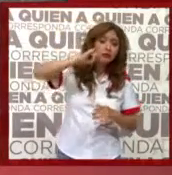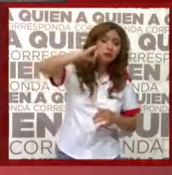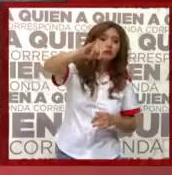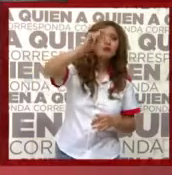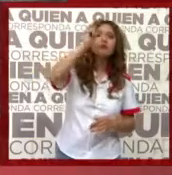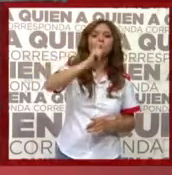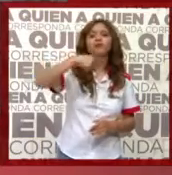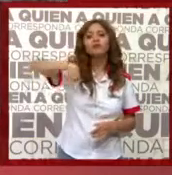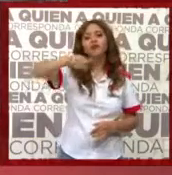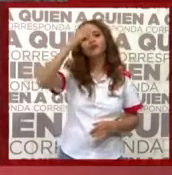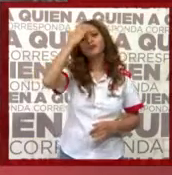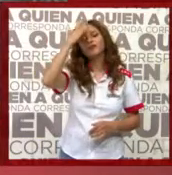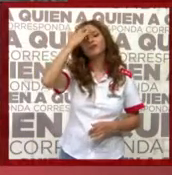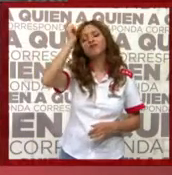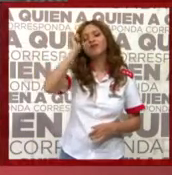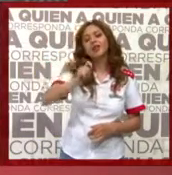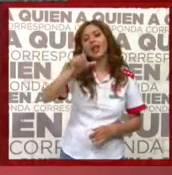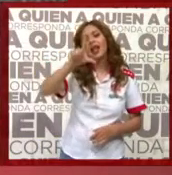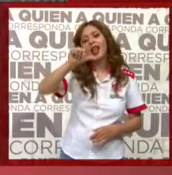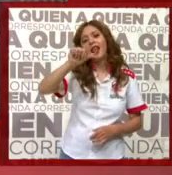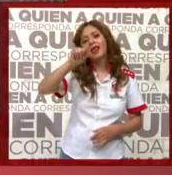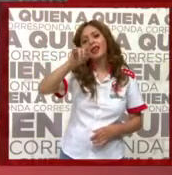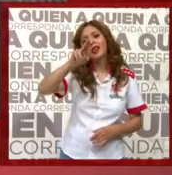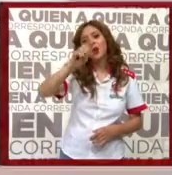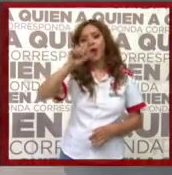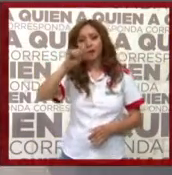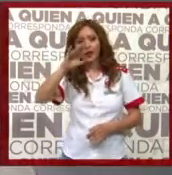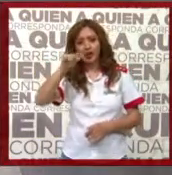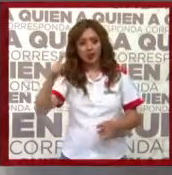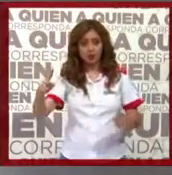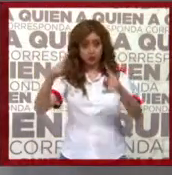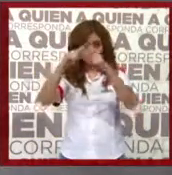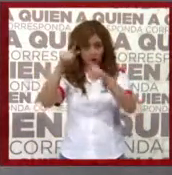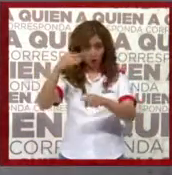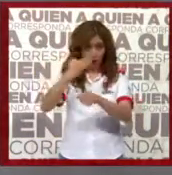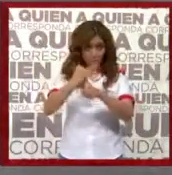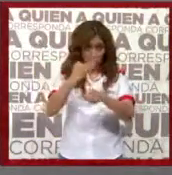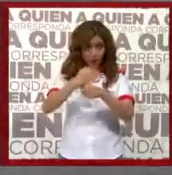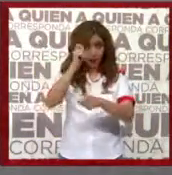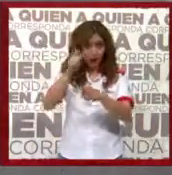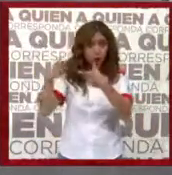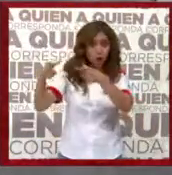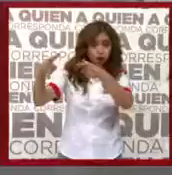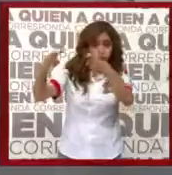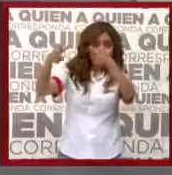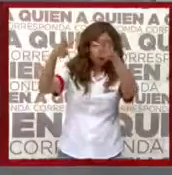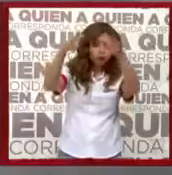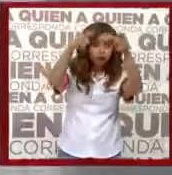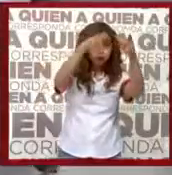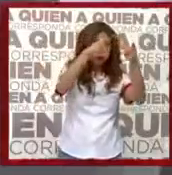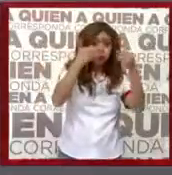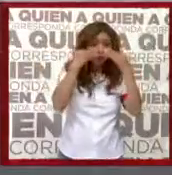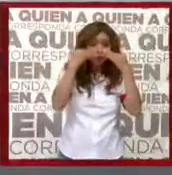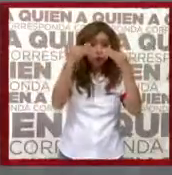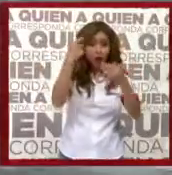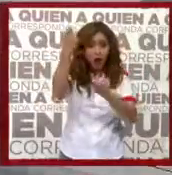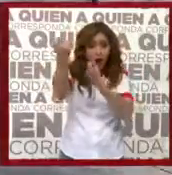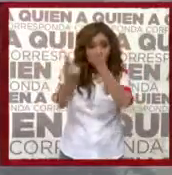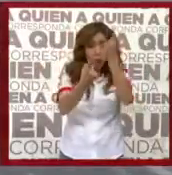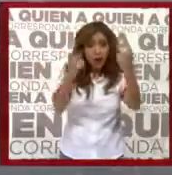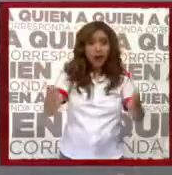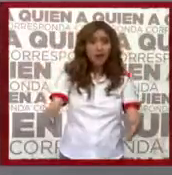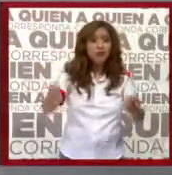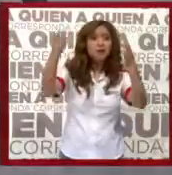ícono de la capital, la Torre Latinoamericana. En la actualidad, con tomas grabadas desde el aire, nos damos cuenta que algunos de aquellos edificios